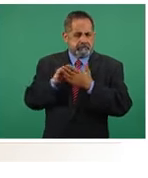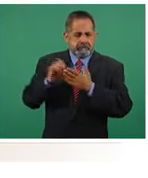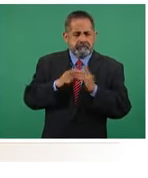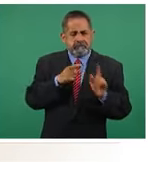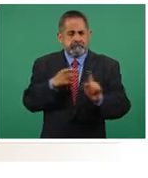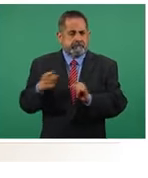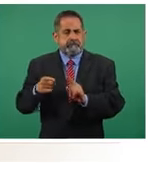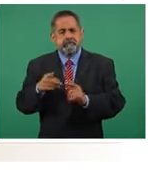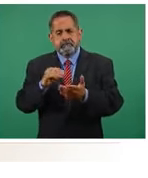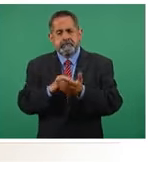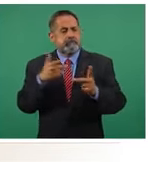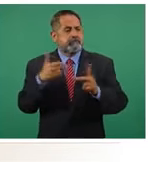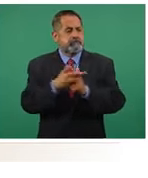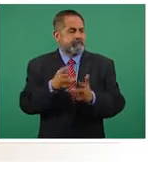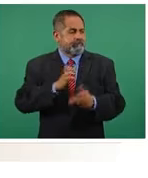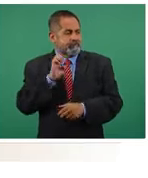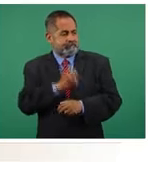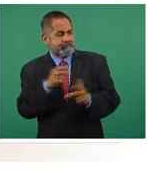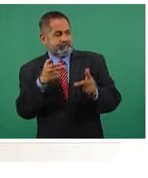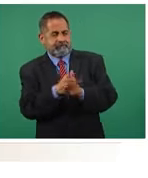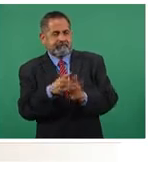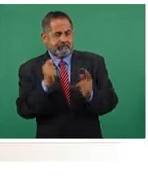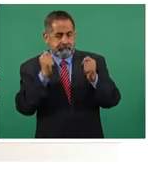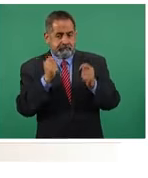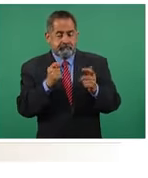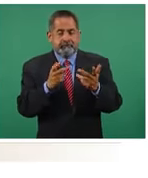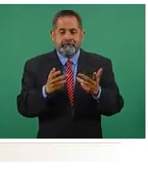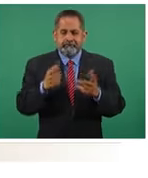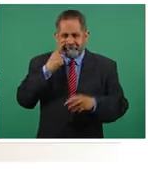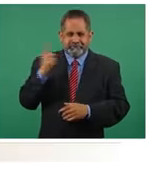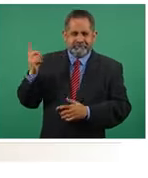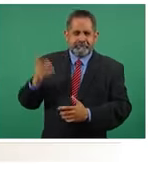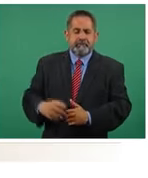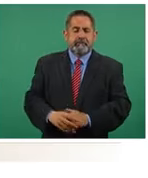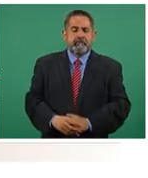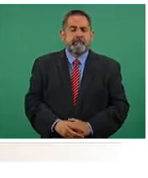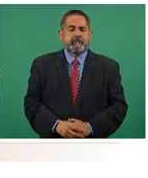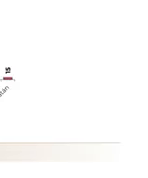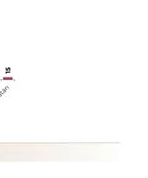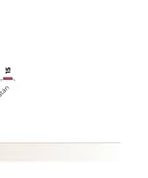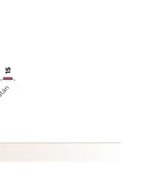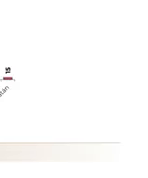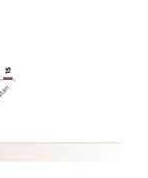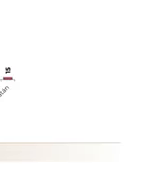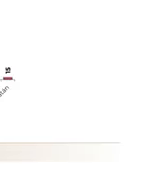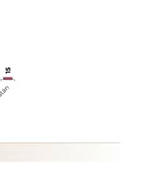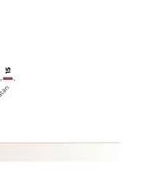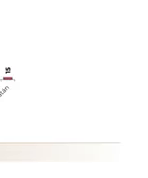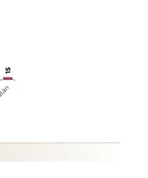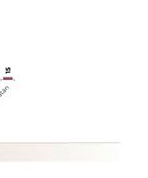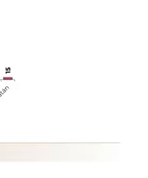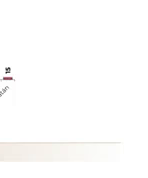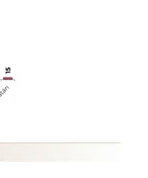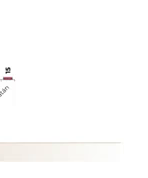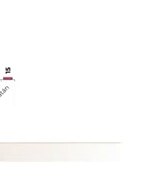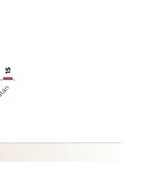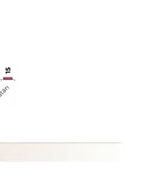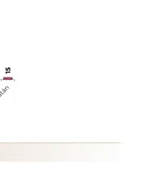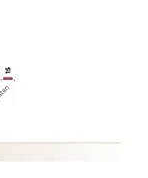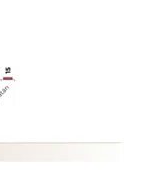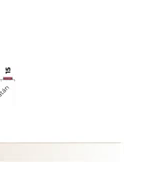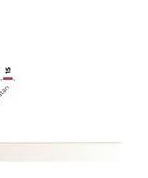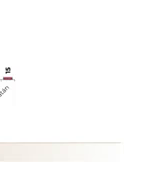el homicidio doloso se concentra en algunas entidades. Igual que el reporte mensual anterior,